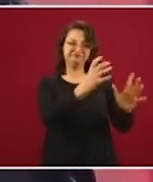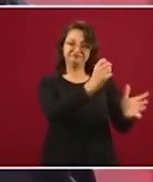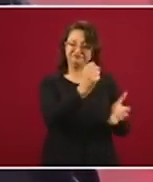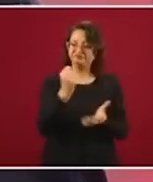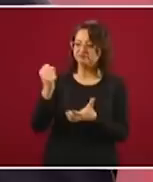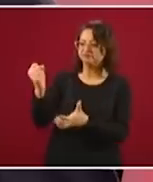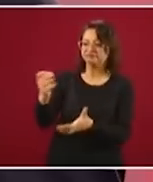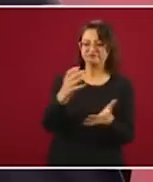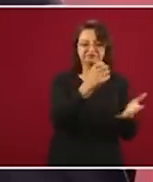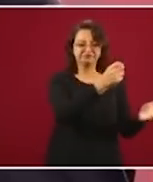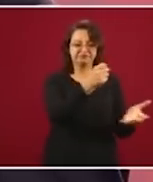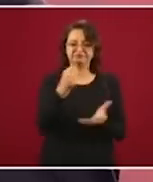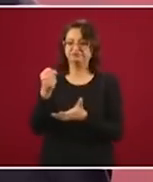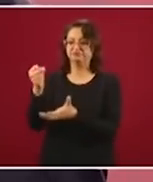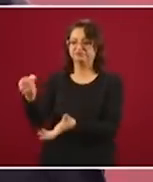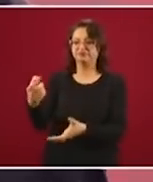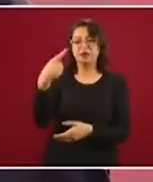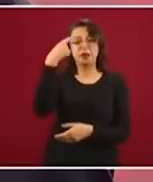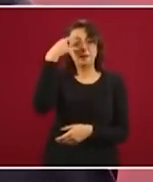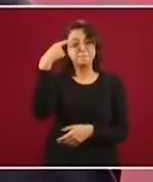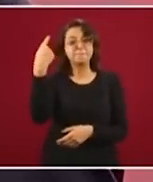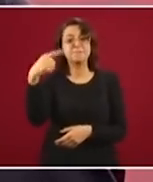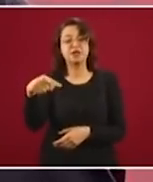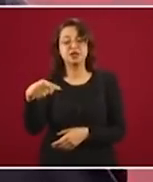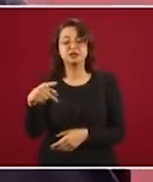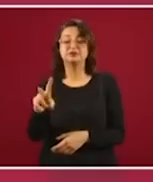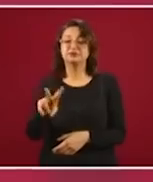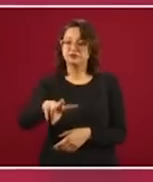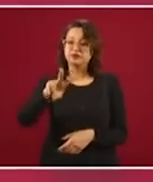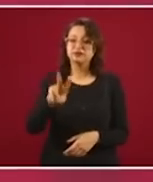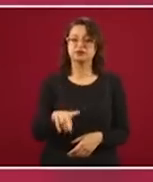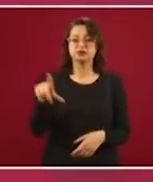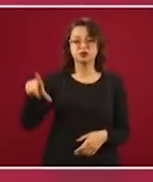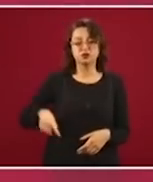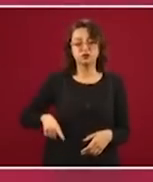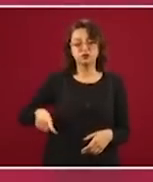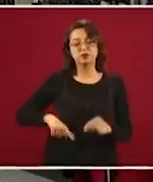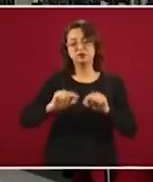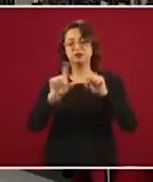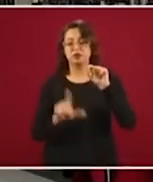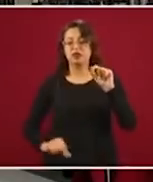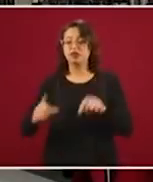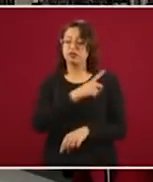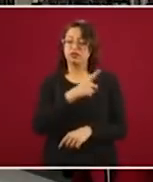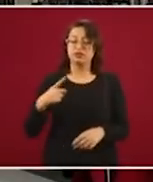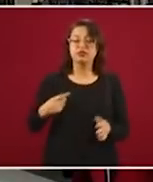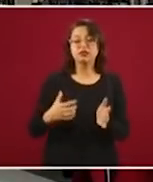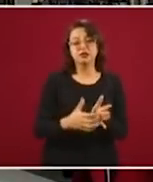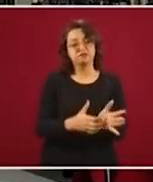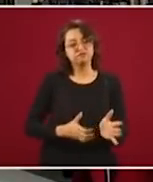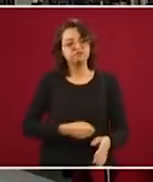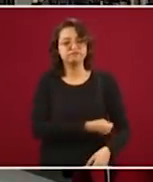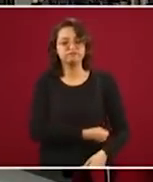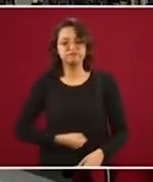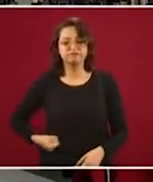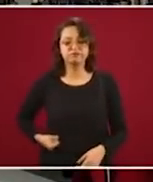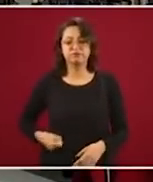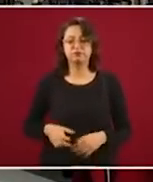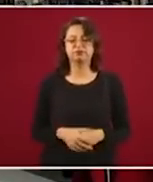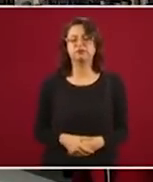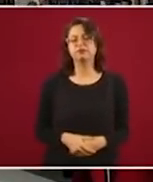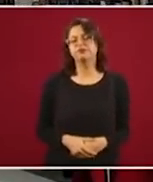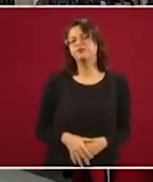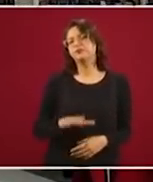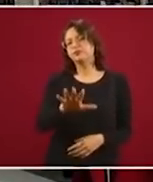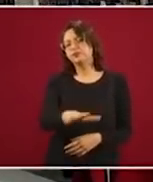para hacer realidad la austeridad republicana. Presidente, en esta iniciativa que usted menciona que en próximos días